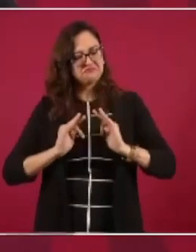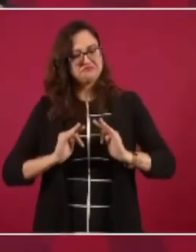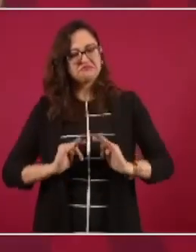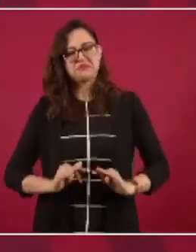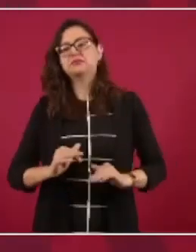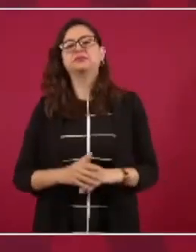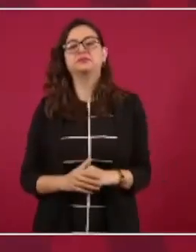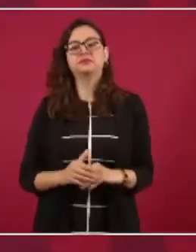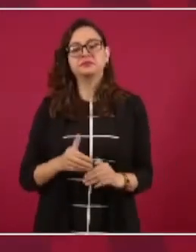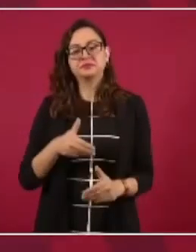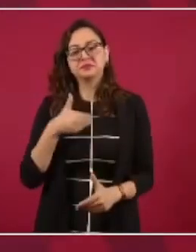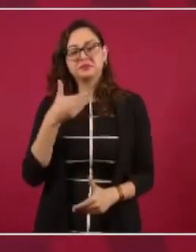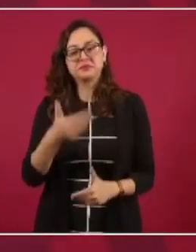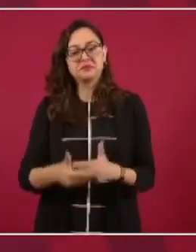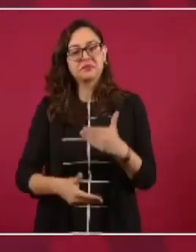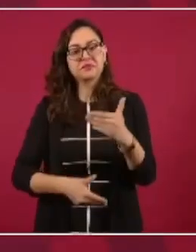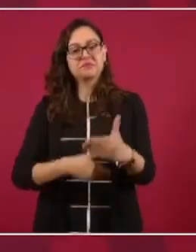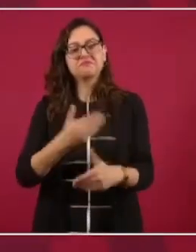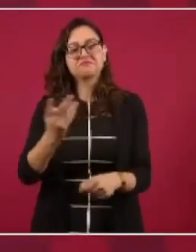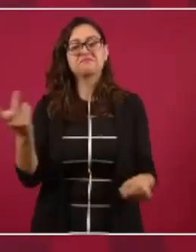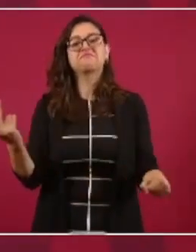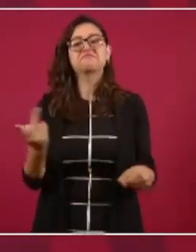Unos días después,